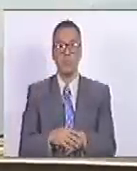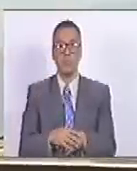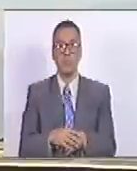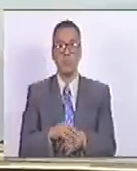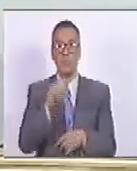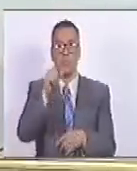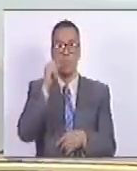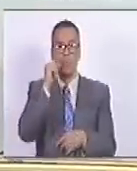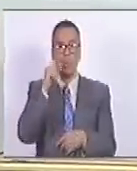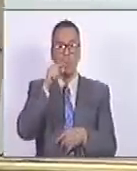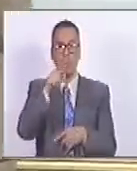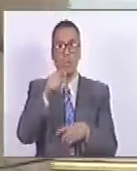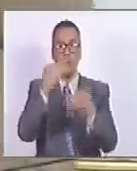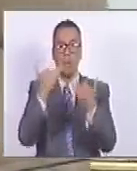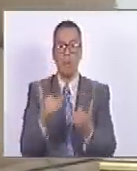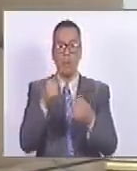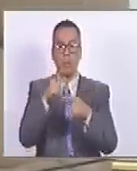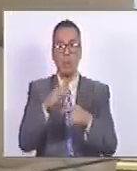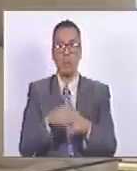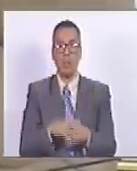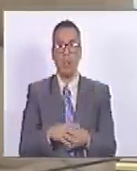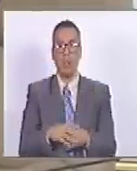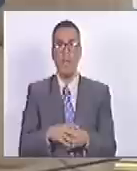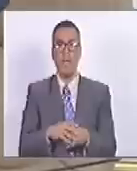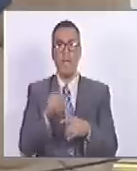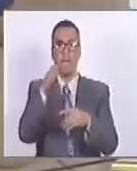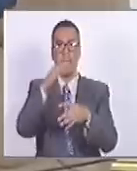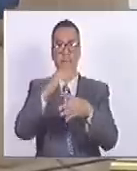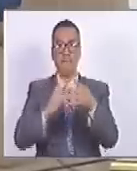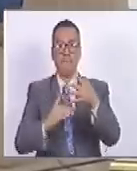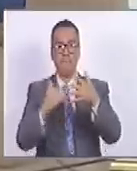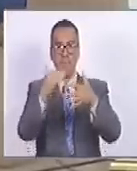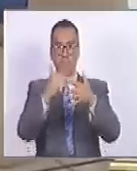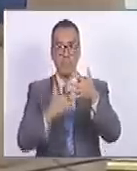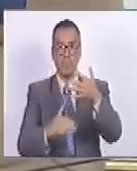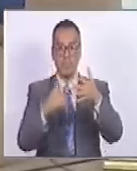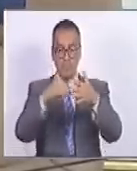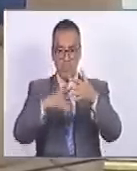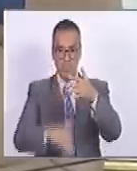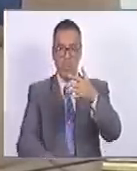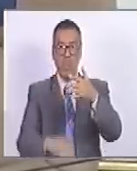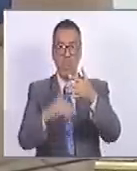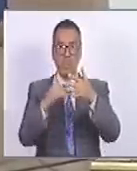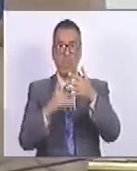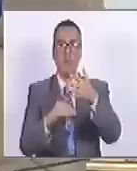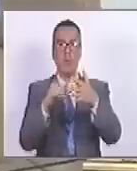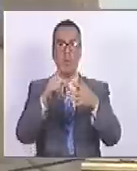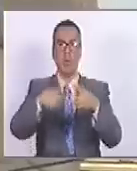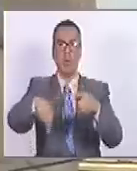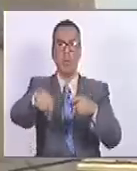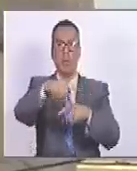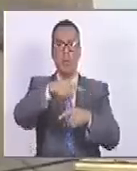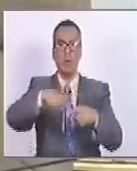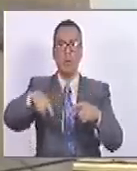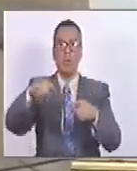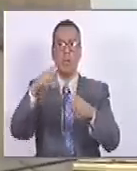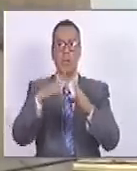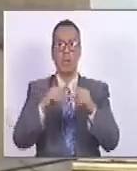un ser que hoy está ya en el quinto círculo del infierno de Dante, el círculo reservado a los